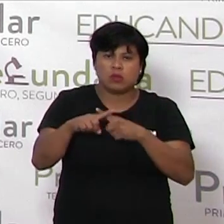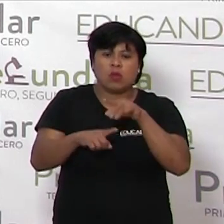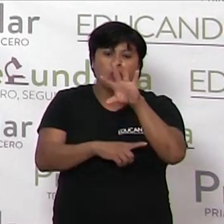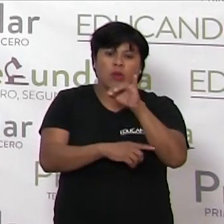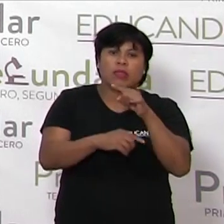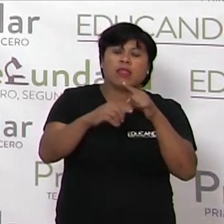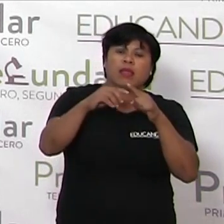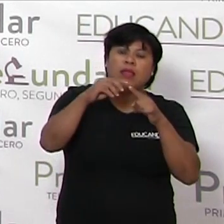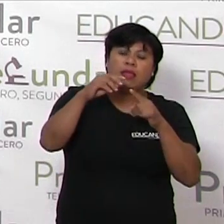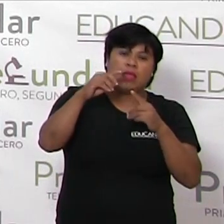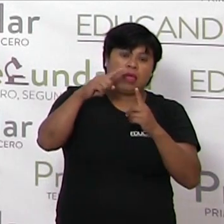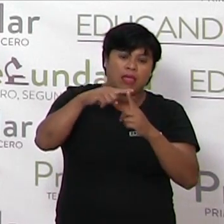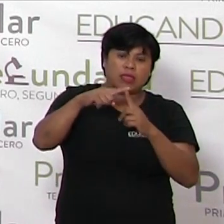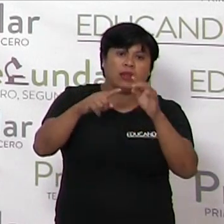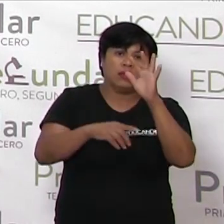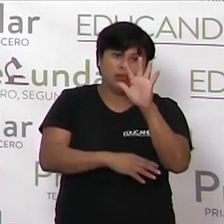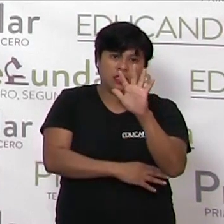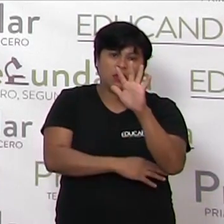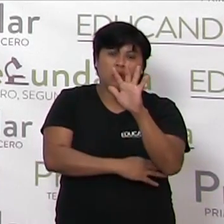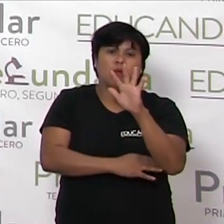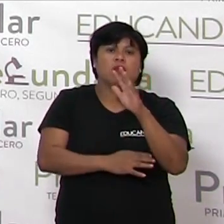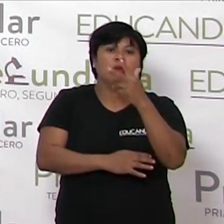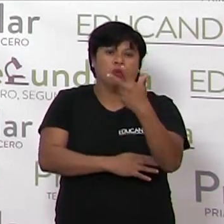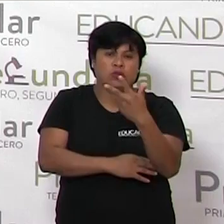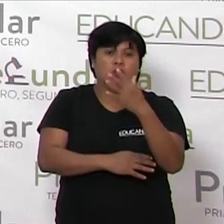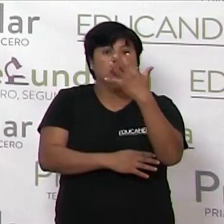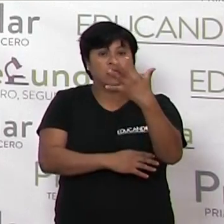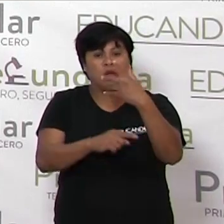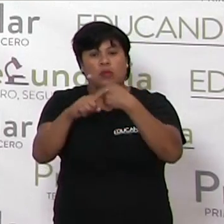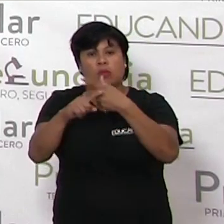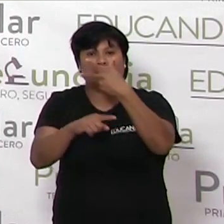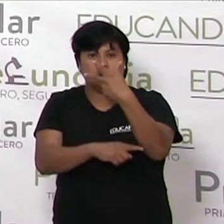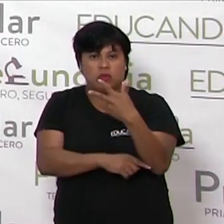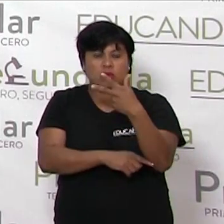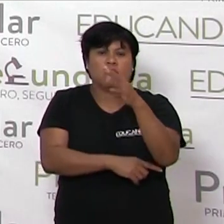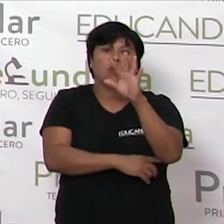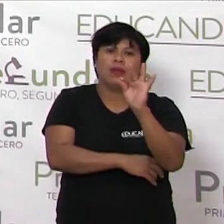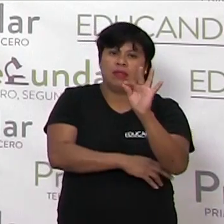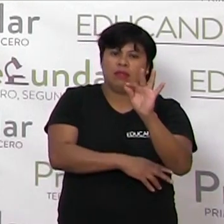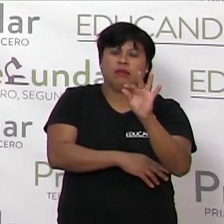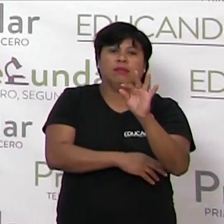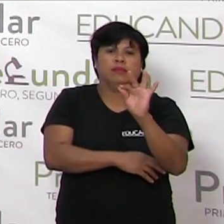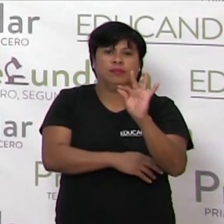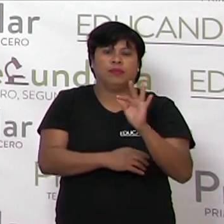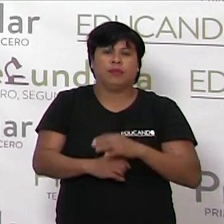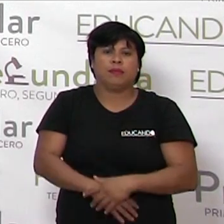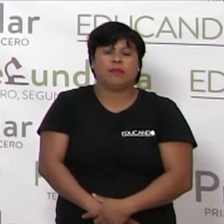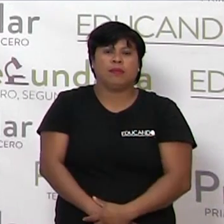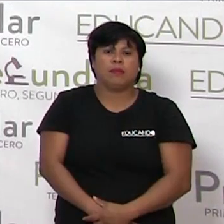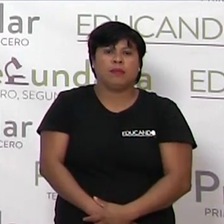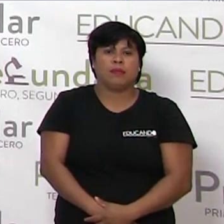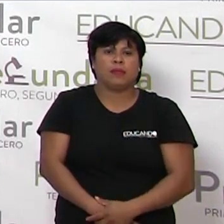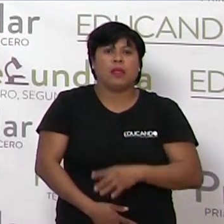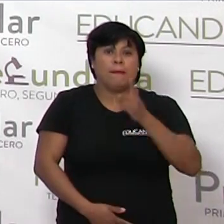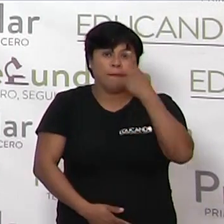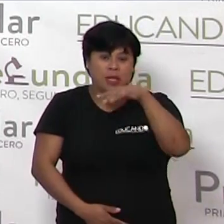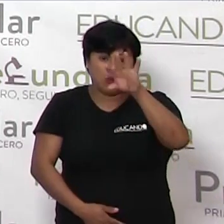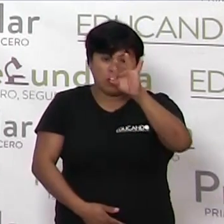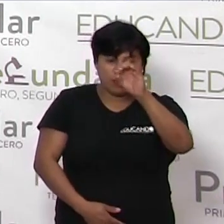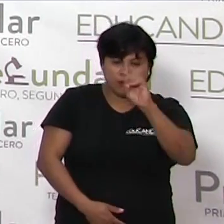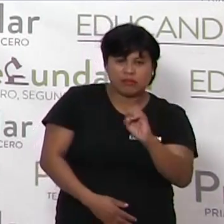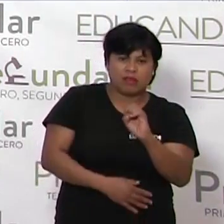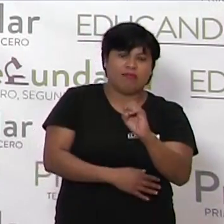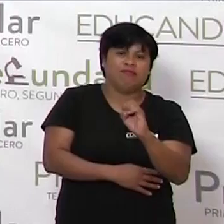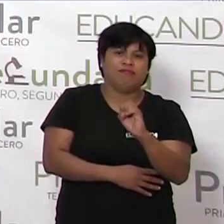multiplicación. 40 entre 5 son a 8, o 5 por 8 son 40.